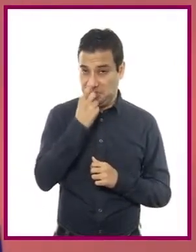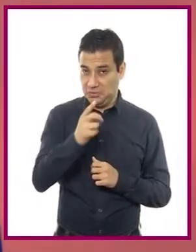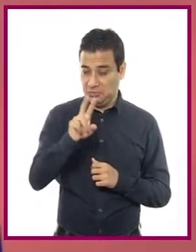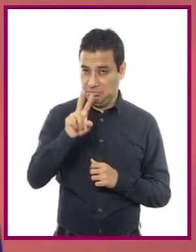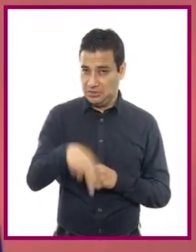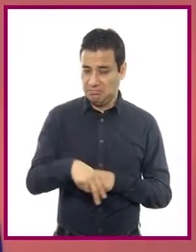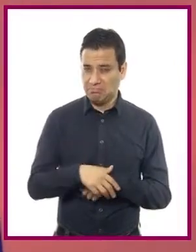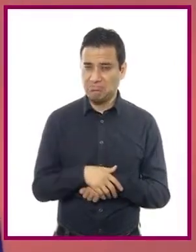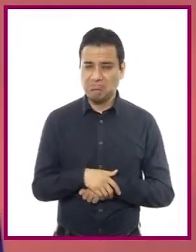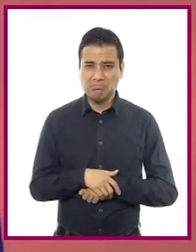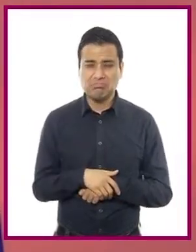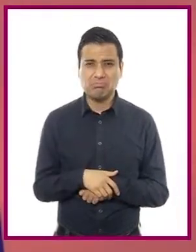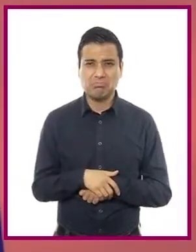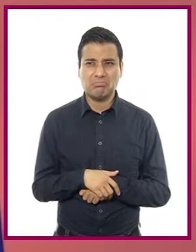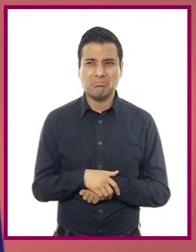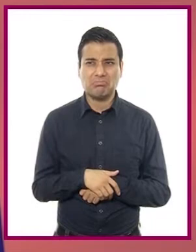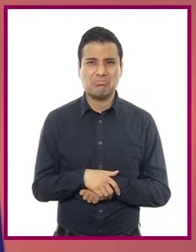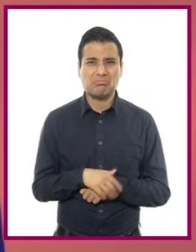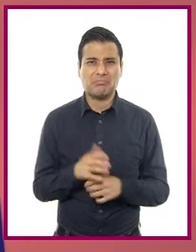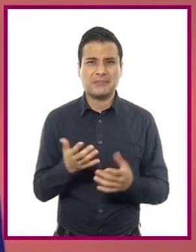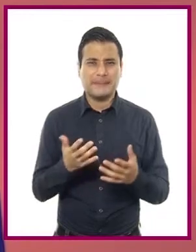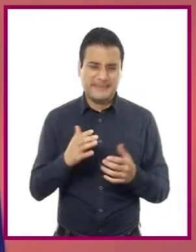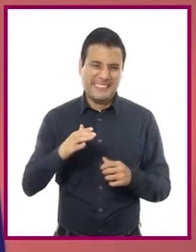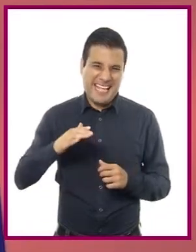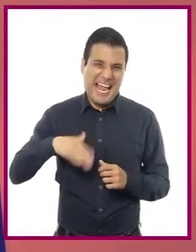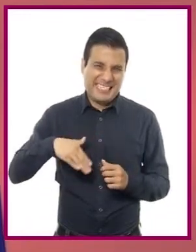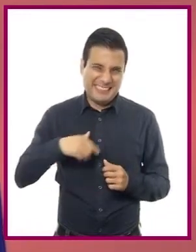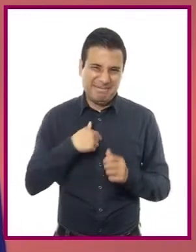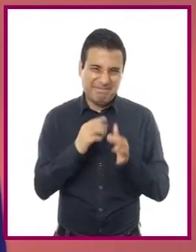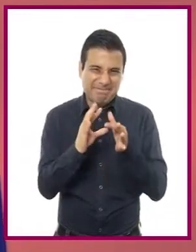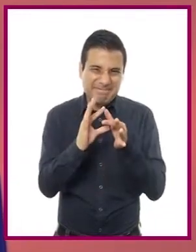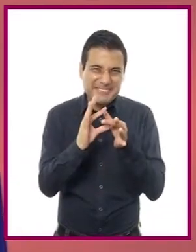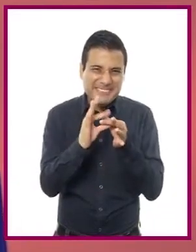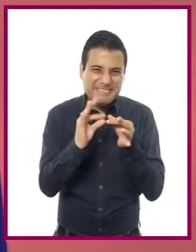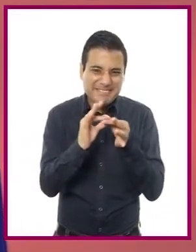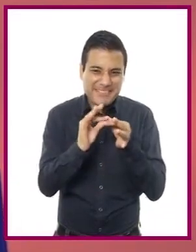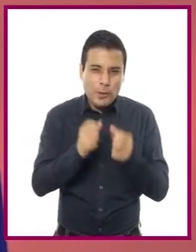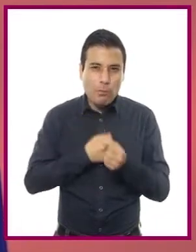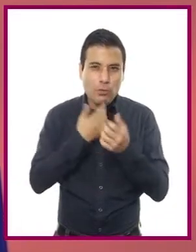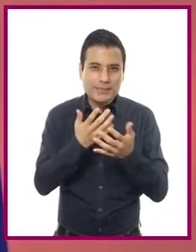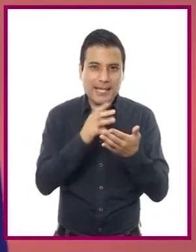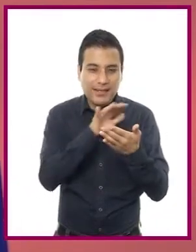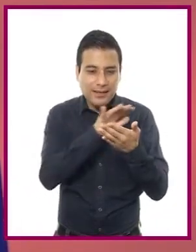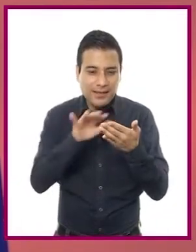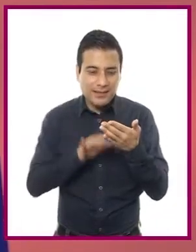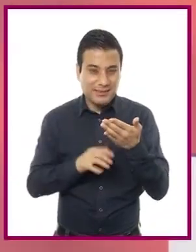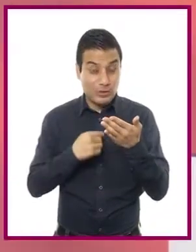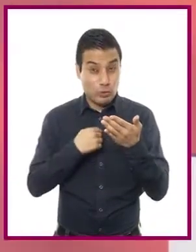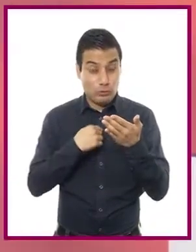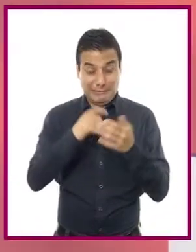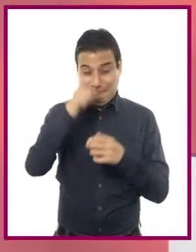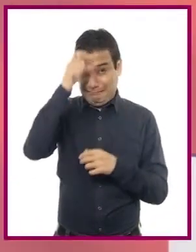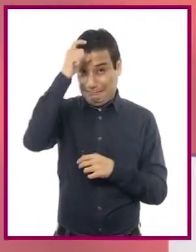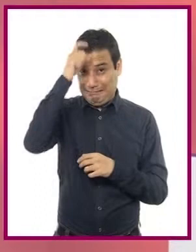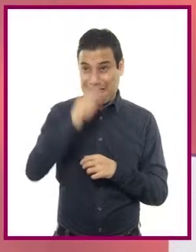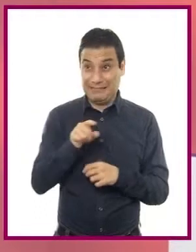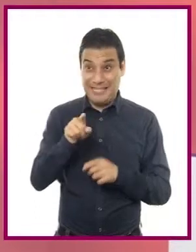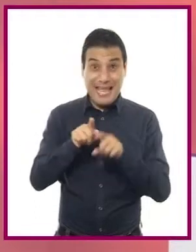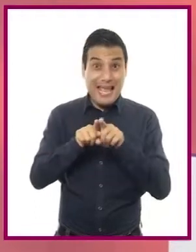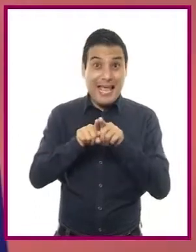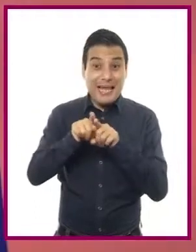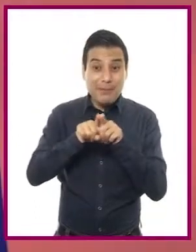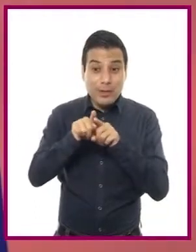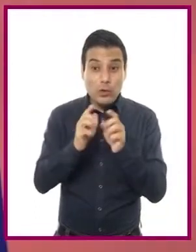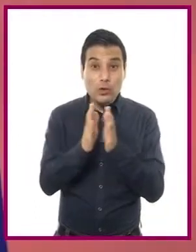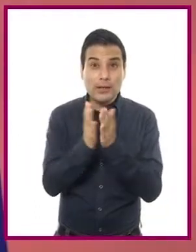como se lo comenté al inicio, para mí leer y atender poesía es muy difícil. El libro que mi hermano estaba leyendo